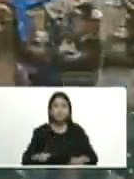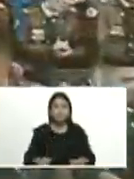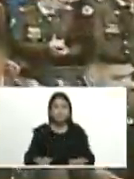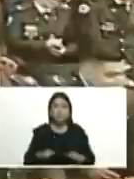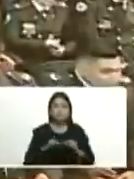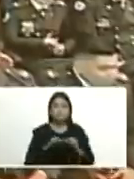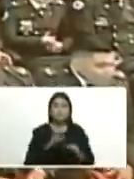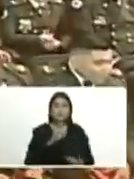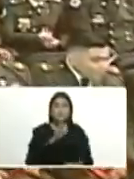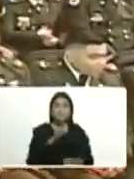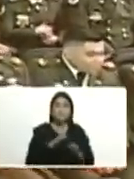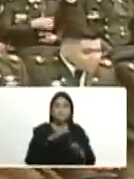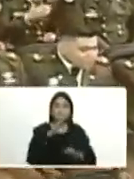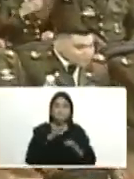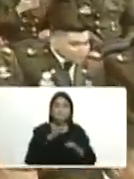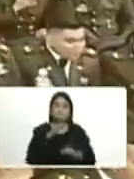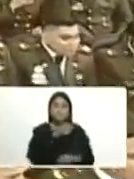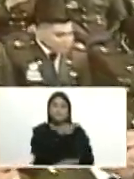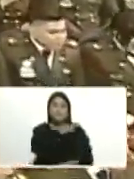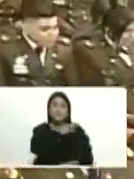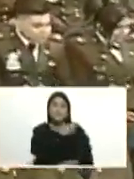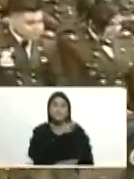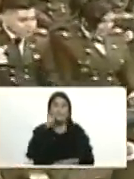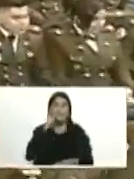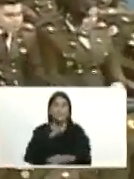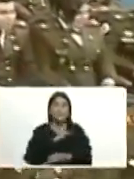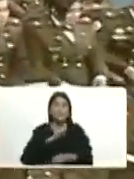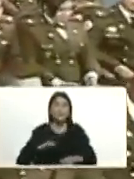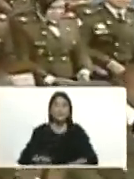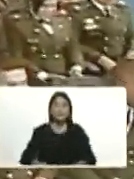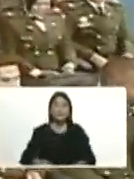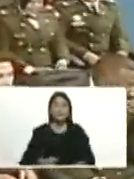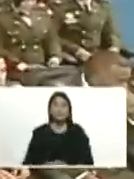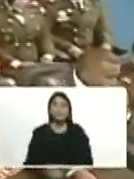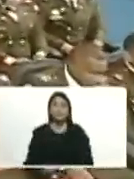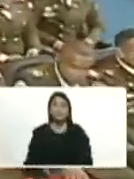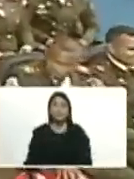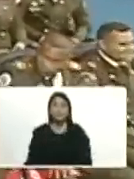el general en jefe Vladimir Padrino López.